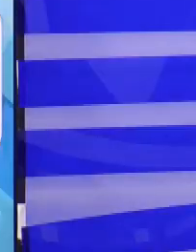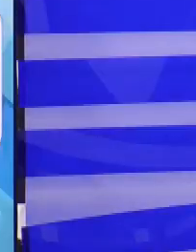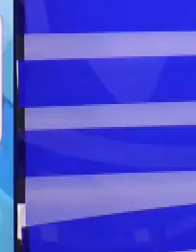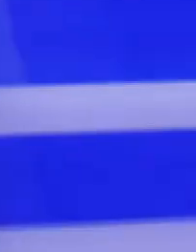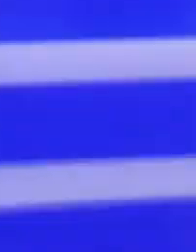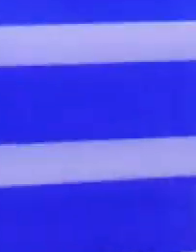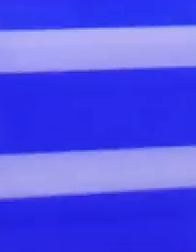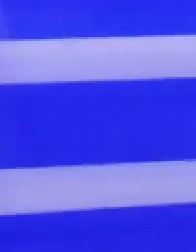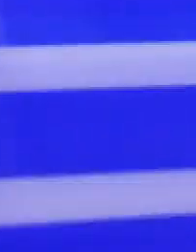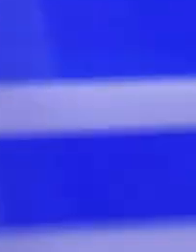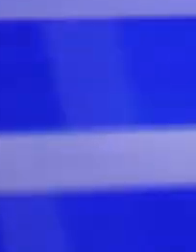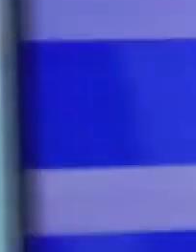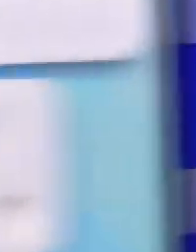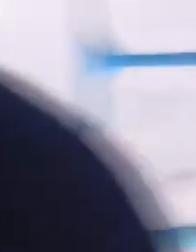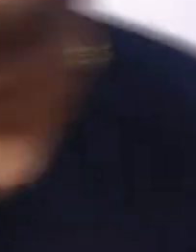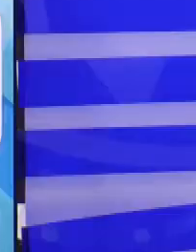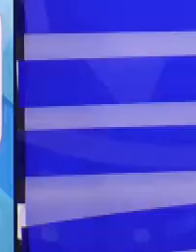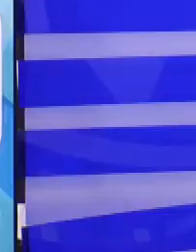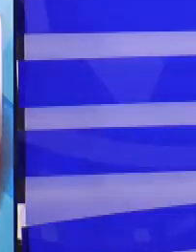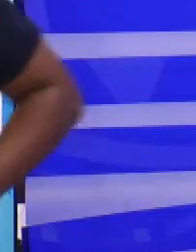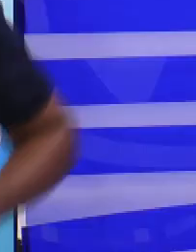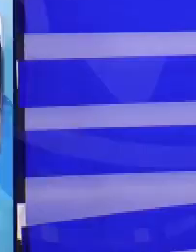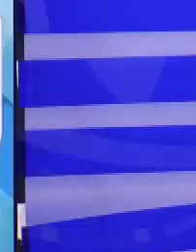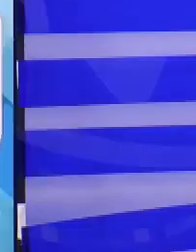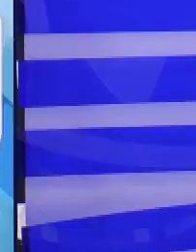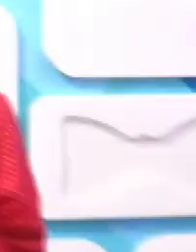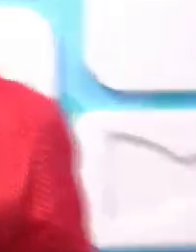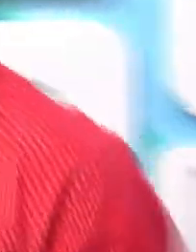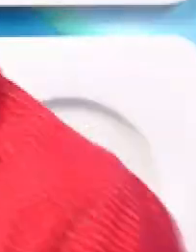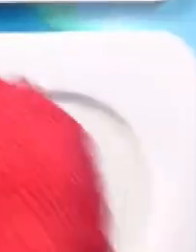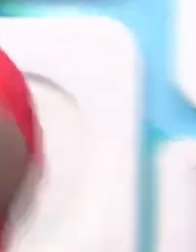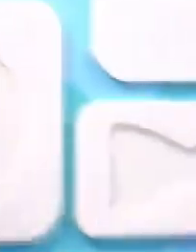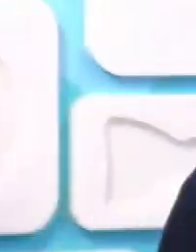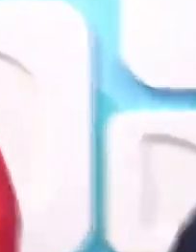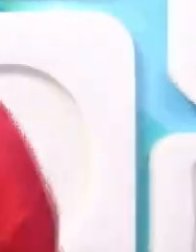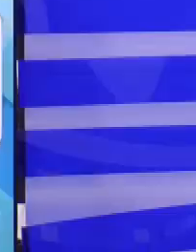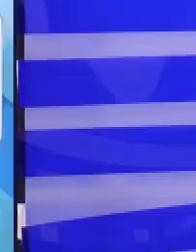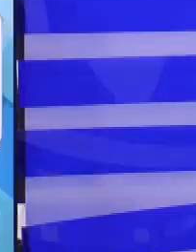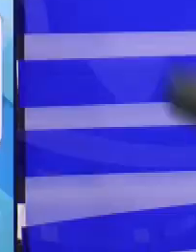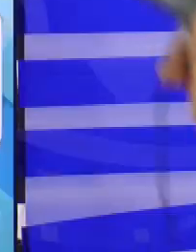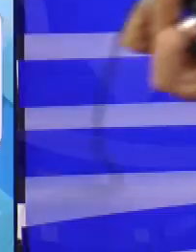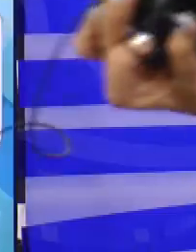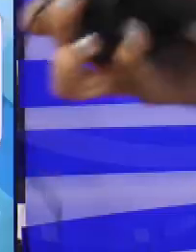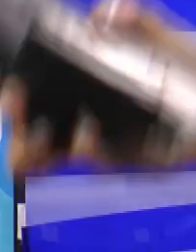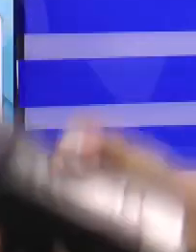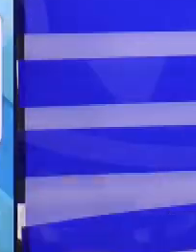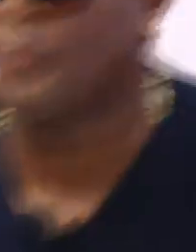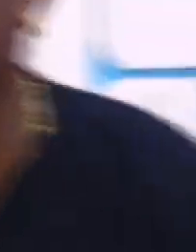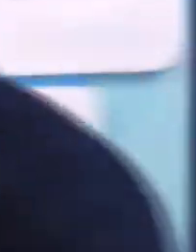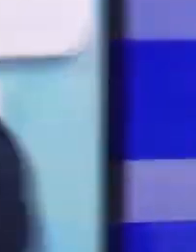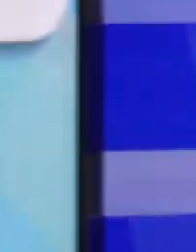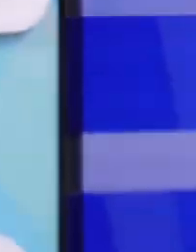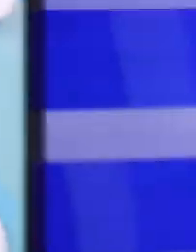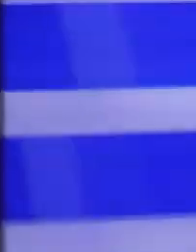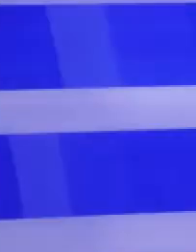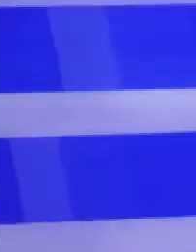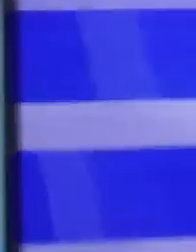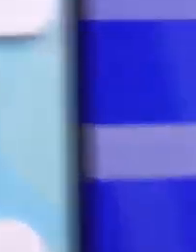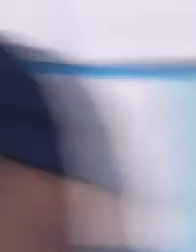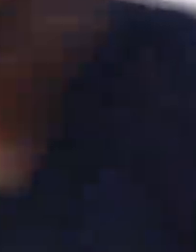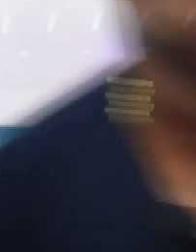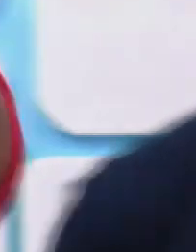voltea. Enseguida le cae el menea que menea. Lo mueve bien rico pa' que yo la vea. Yo me le pego y bailo como sea. O sea, ey,